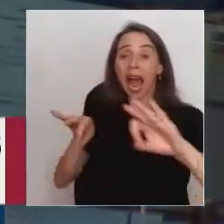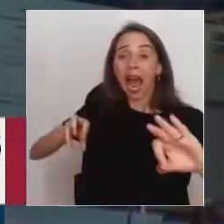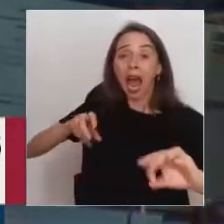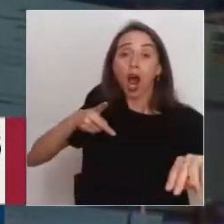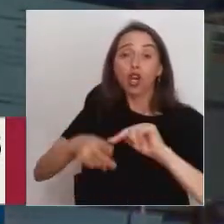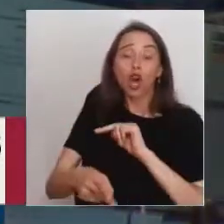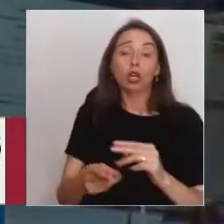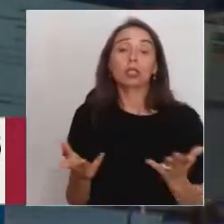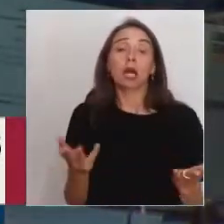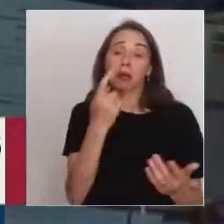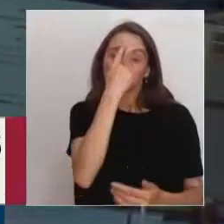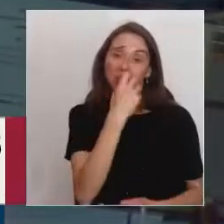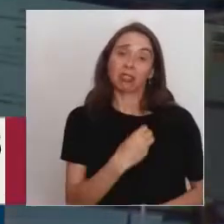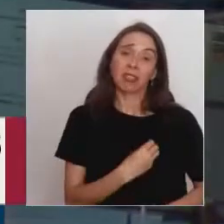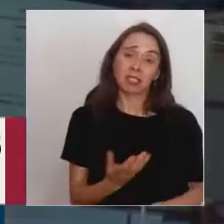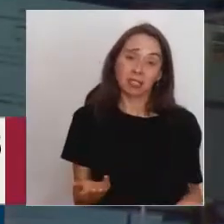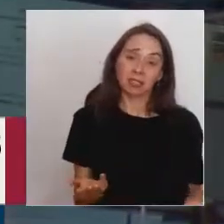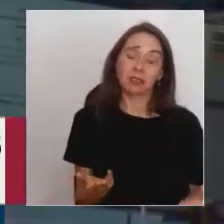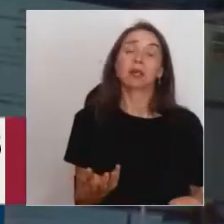a aprobar este proyecto muchas gracias